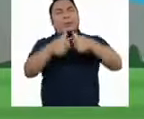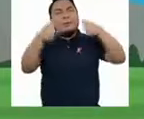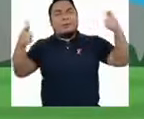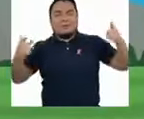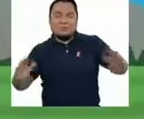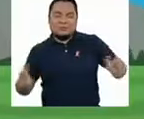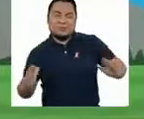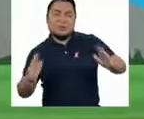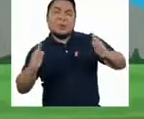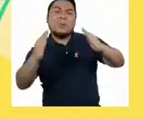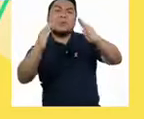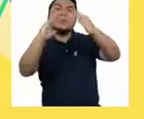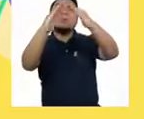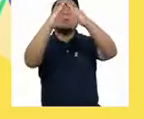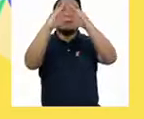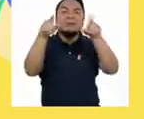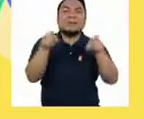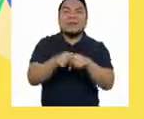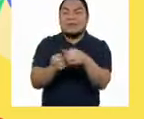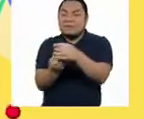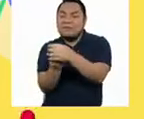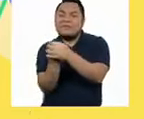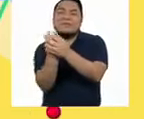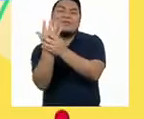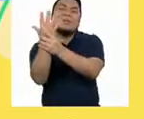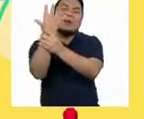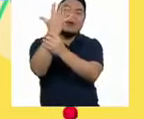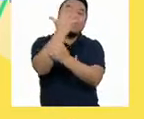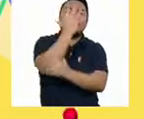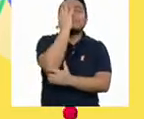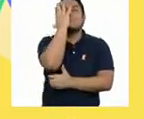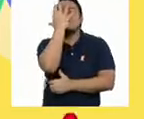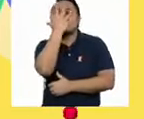Enormes volcanes y flores muy